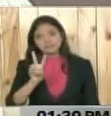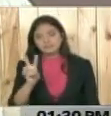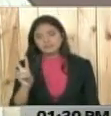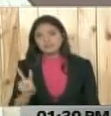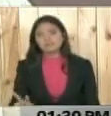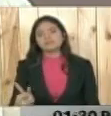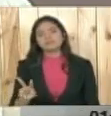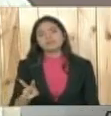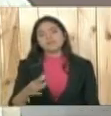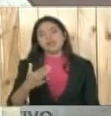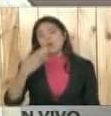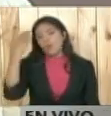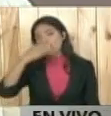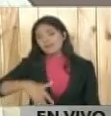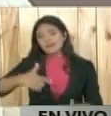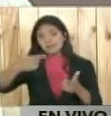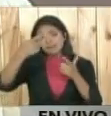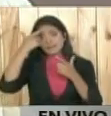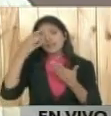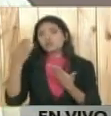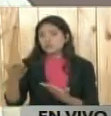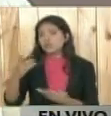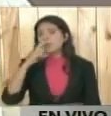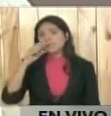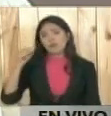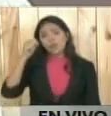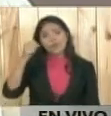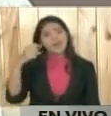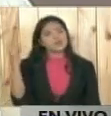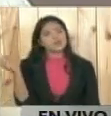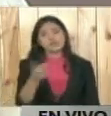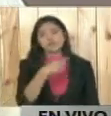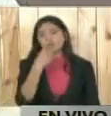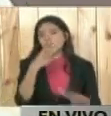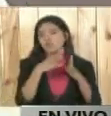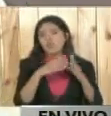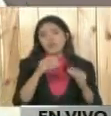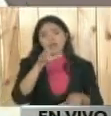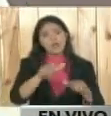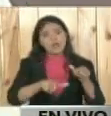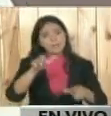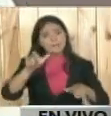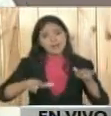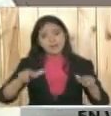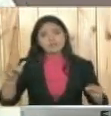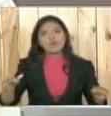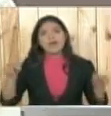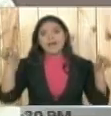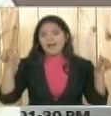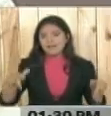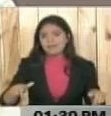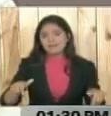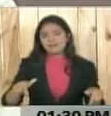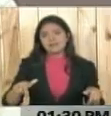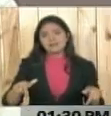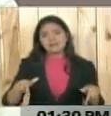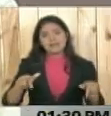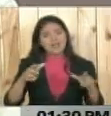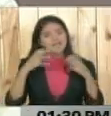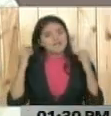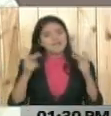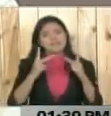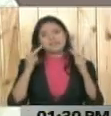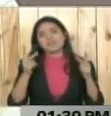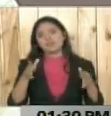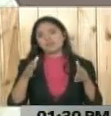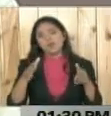comandante eterno, vos, Nicolás, Silvia, todos los compañeros del PSUV están aquí en esta victoria de